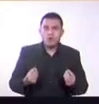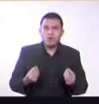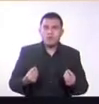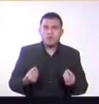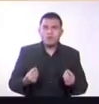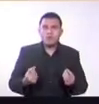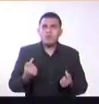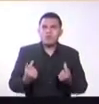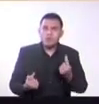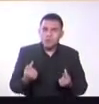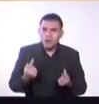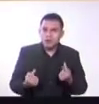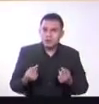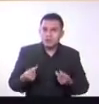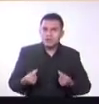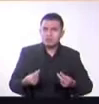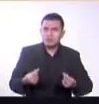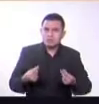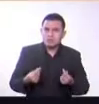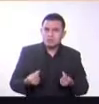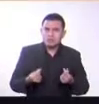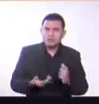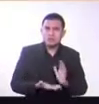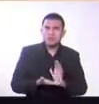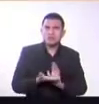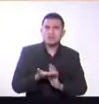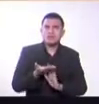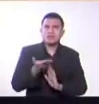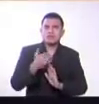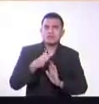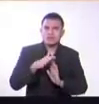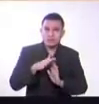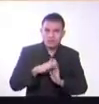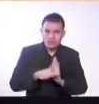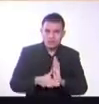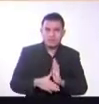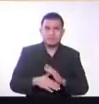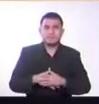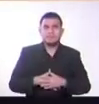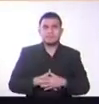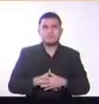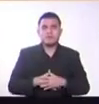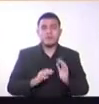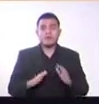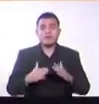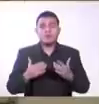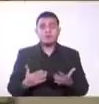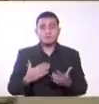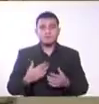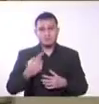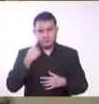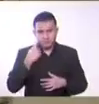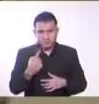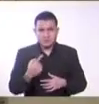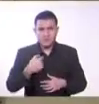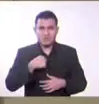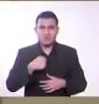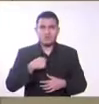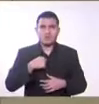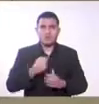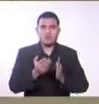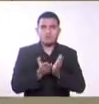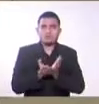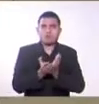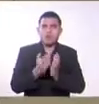cuáles son los impuestos progresivos y cuáles son los impuestos regresivos. Así es, porque imagínate, yo compro un yate o compro un